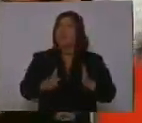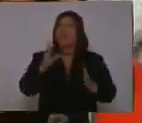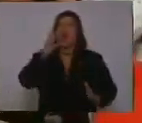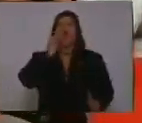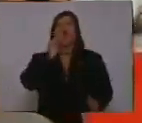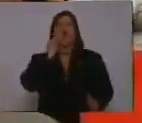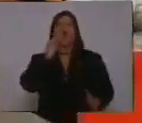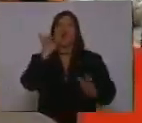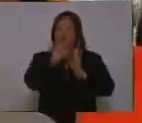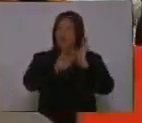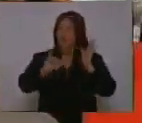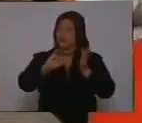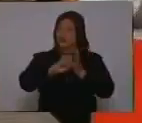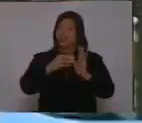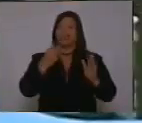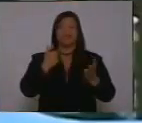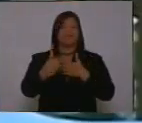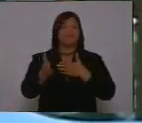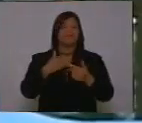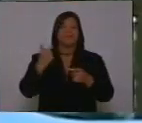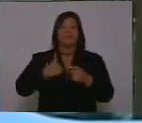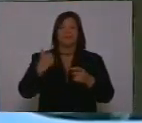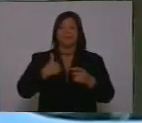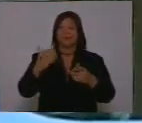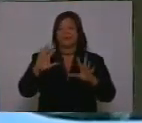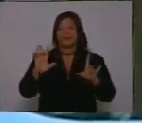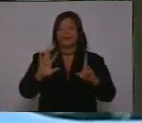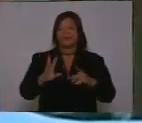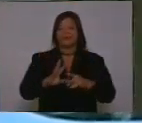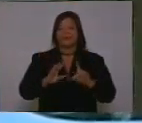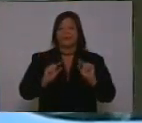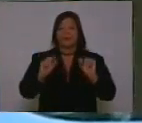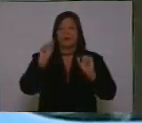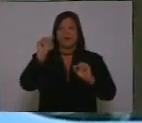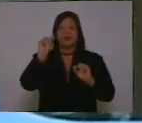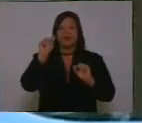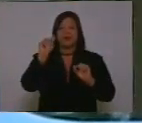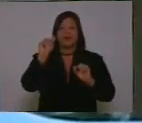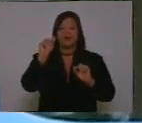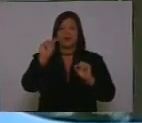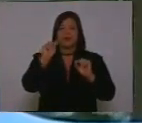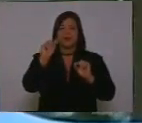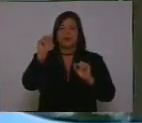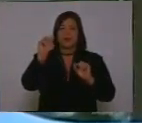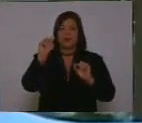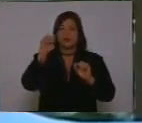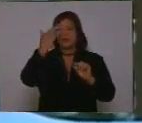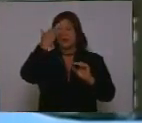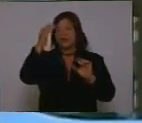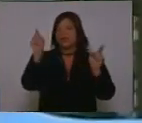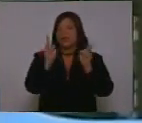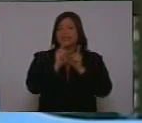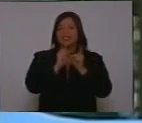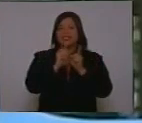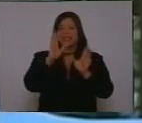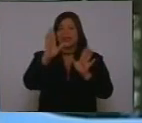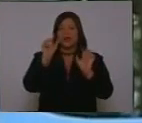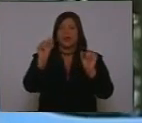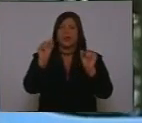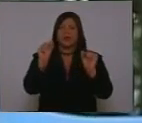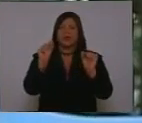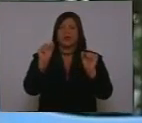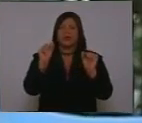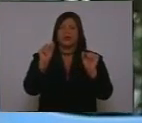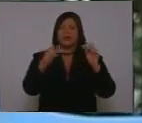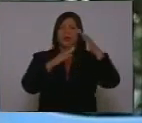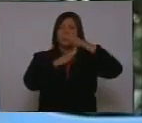jóvenes. Bueno, vamos a darle, ya vamos a continuar aquí con el discurso del compatriota. Vamos a